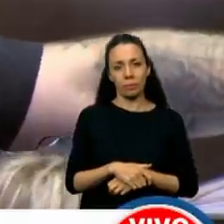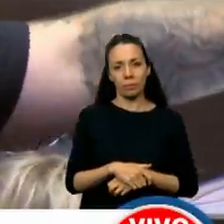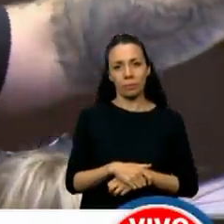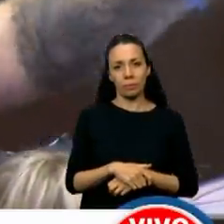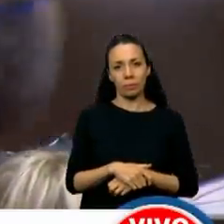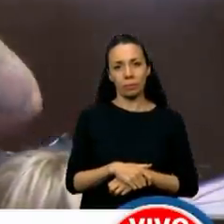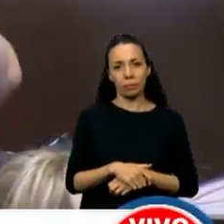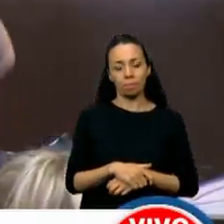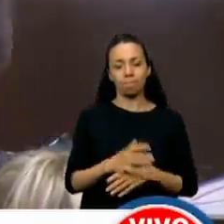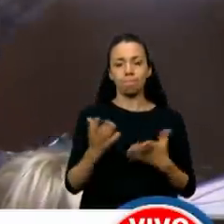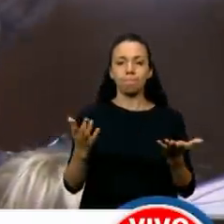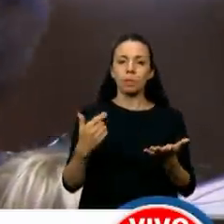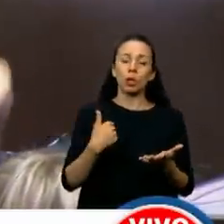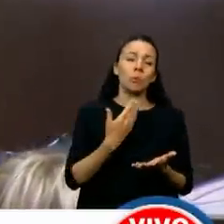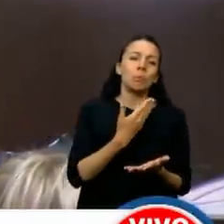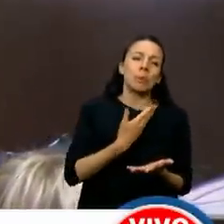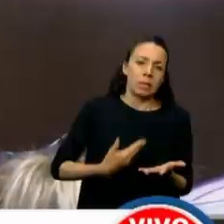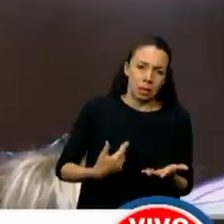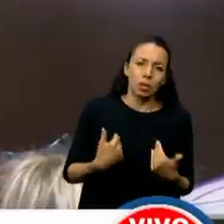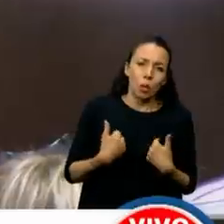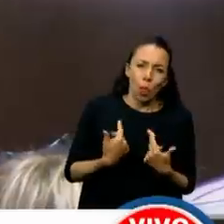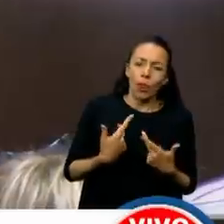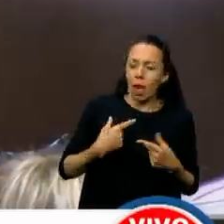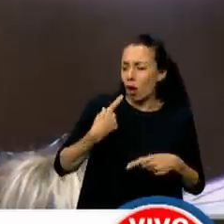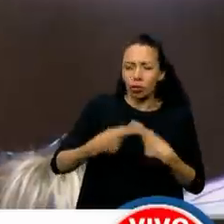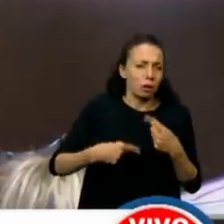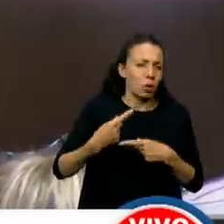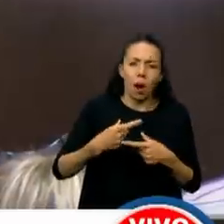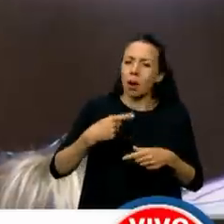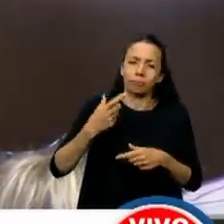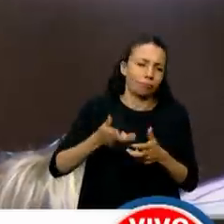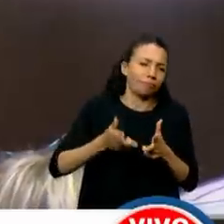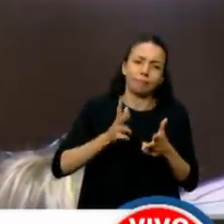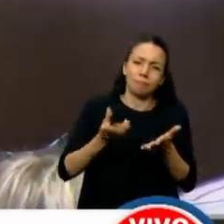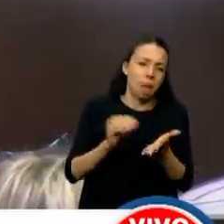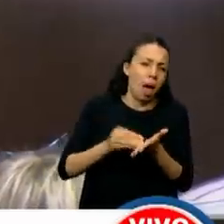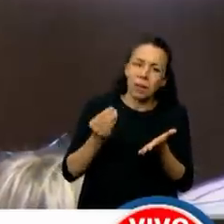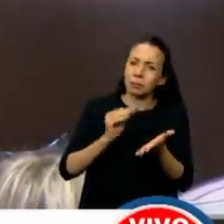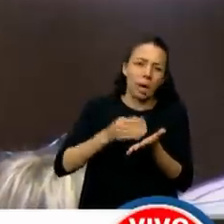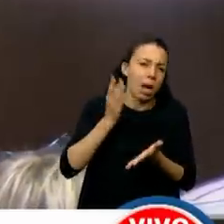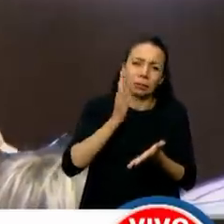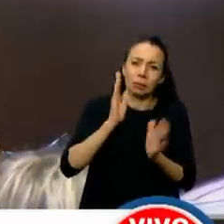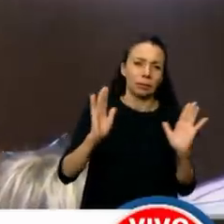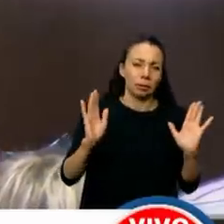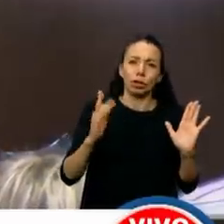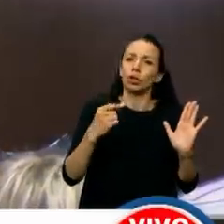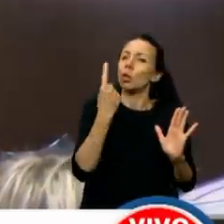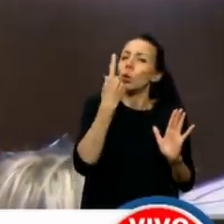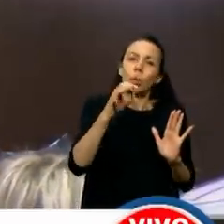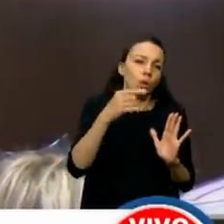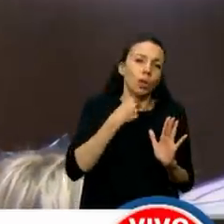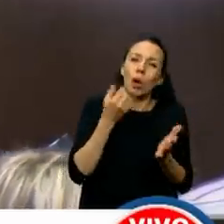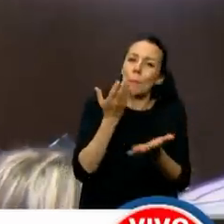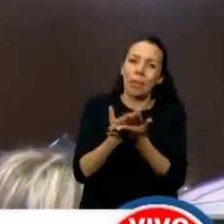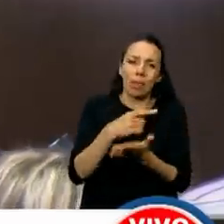yo mire presidente si podría estar toda la noche voy a ir terminando yo lo único que pido que seamos serios